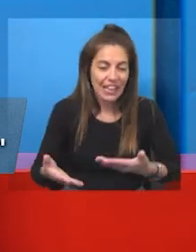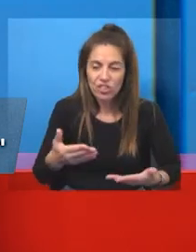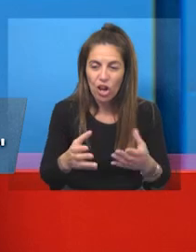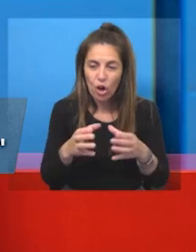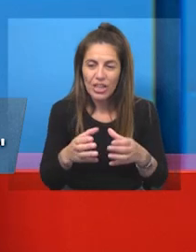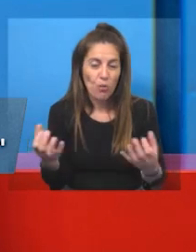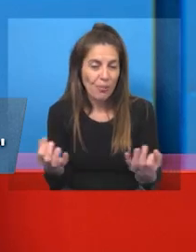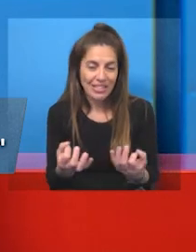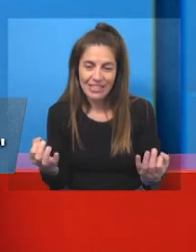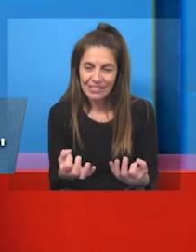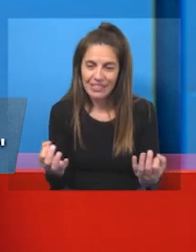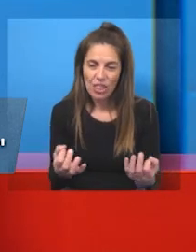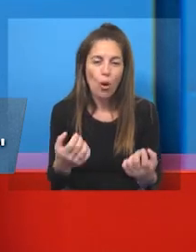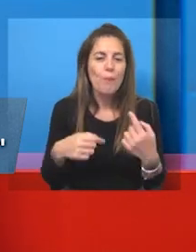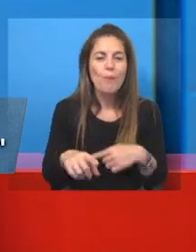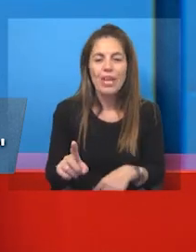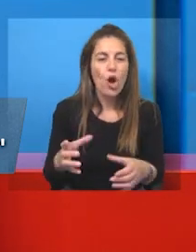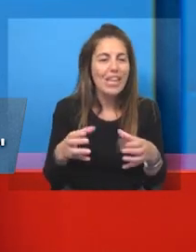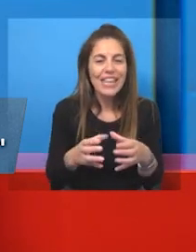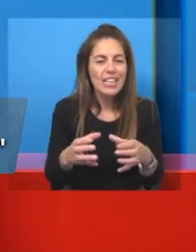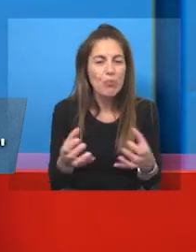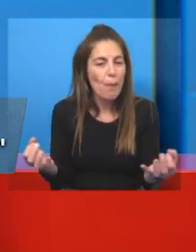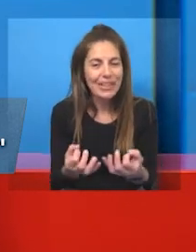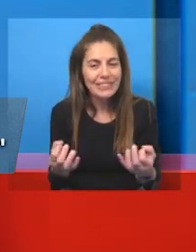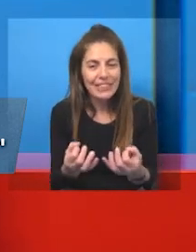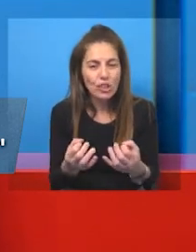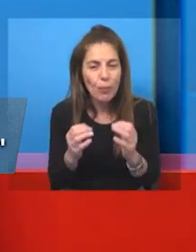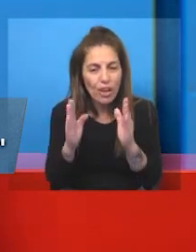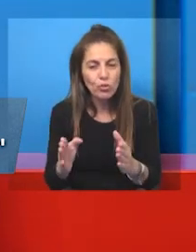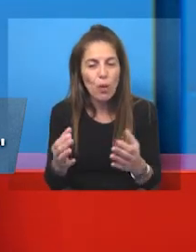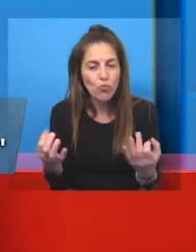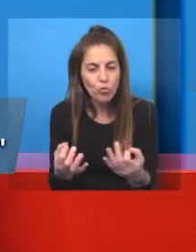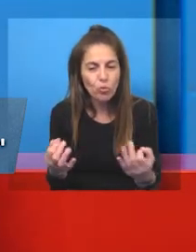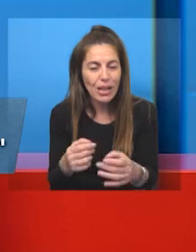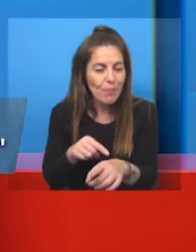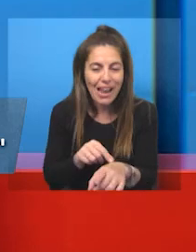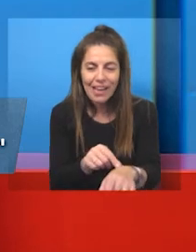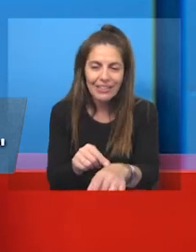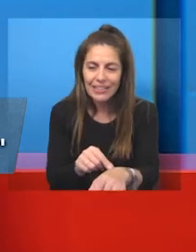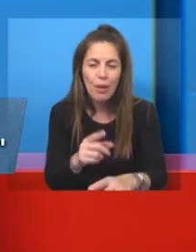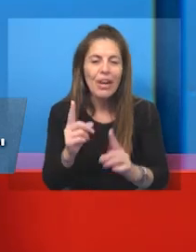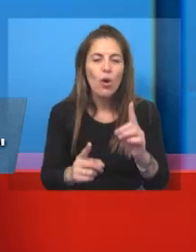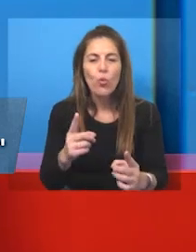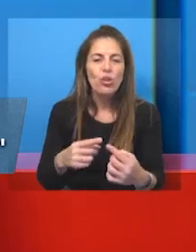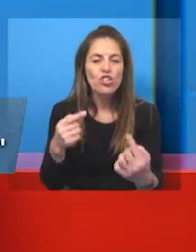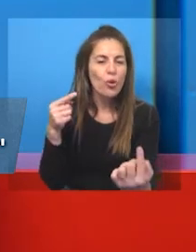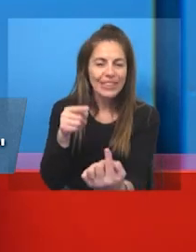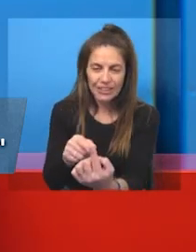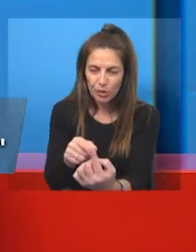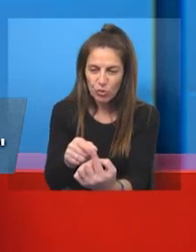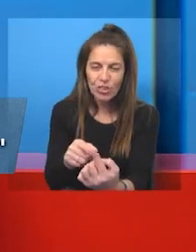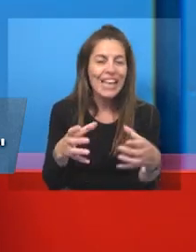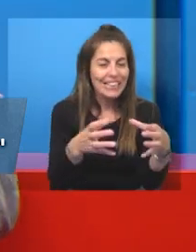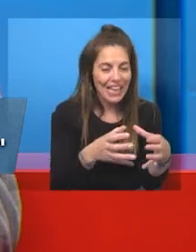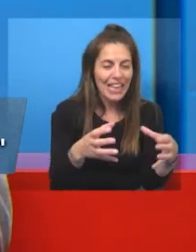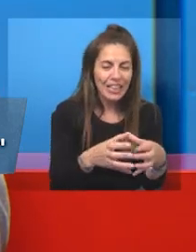equipos especializados pero el equipo especializado está para las consultas puntuales para la guía para determinados los objetivos y el